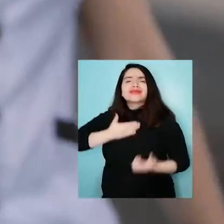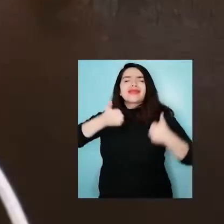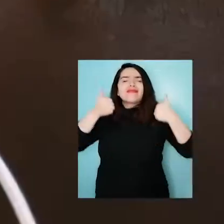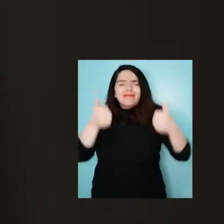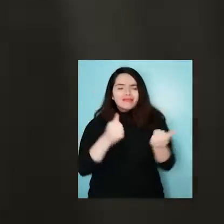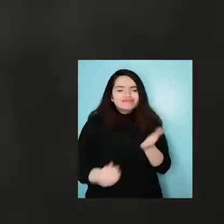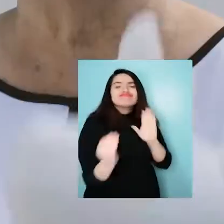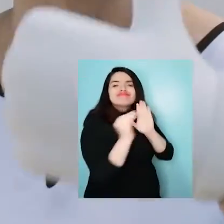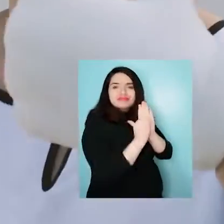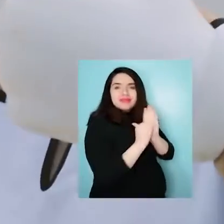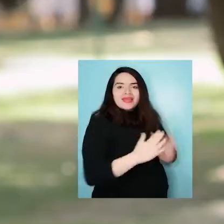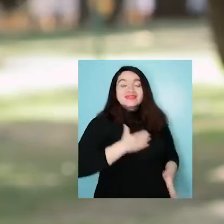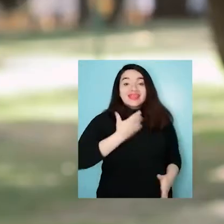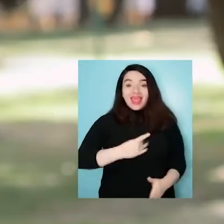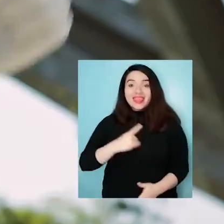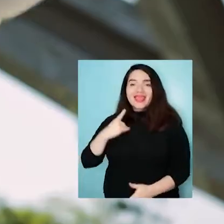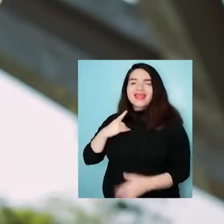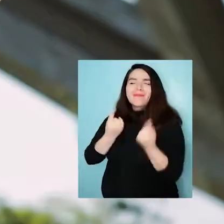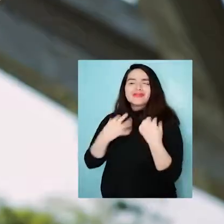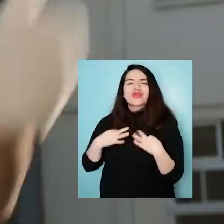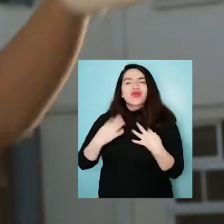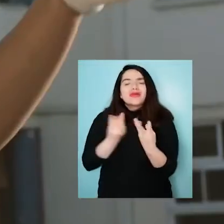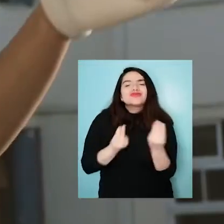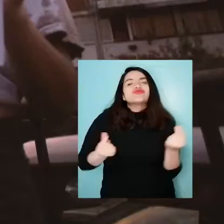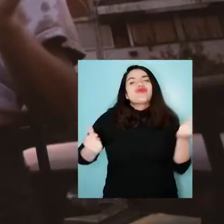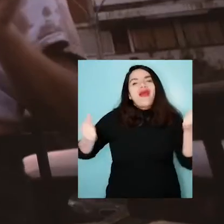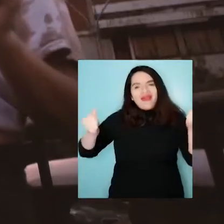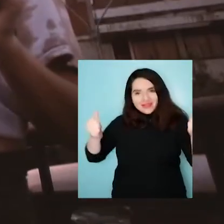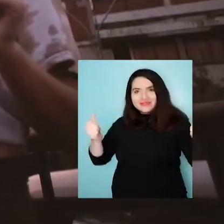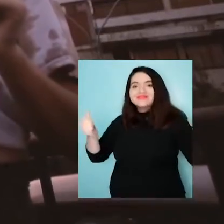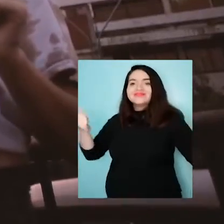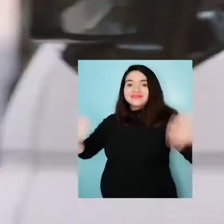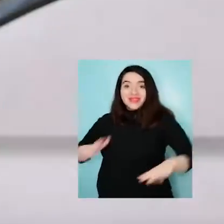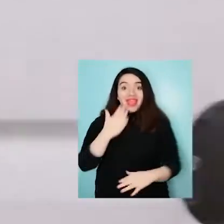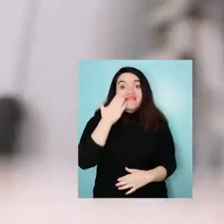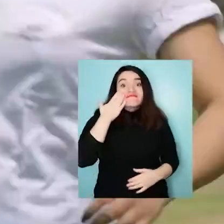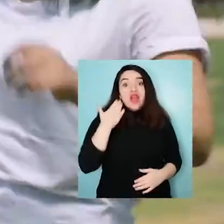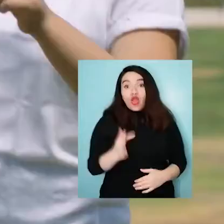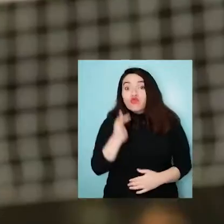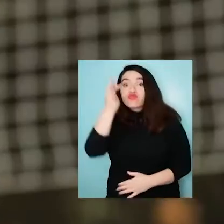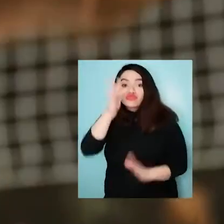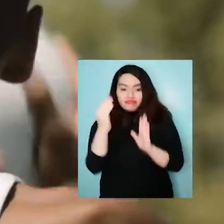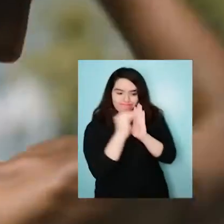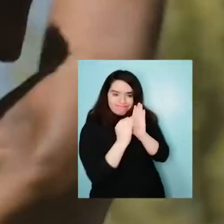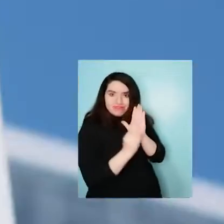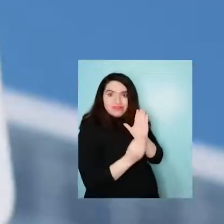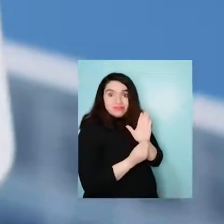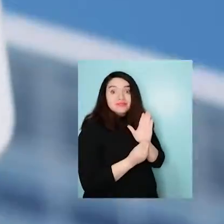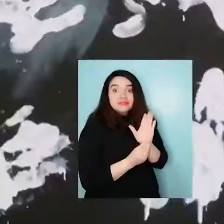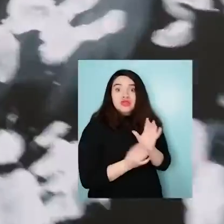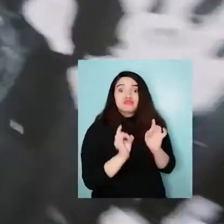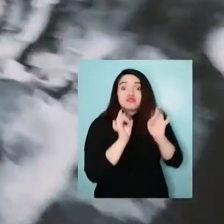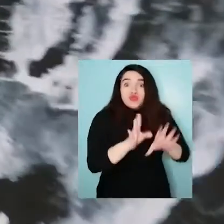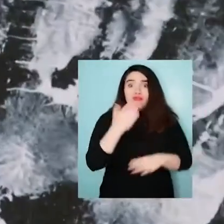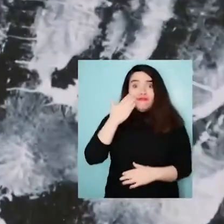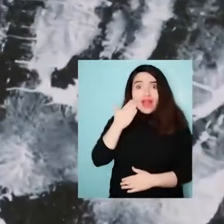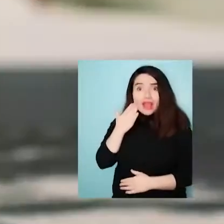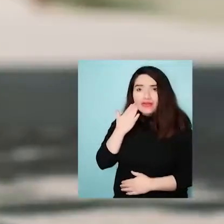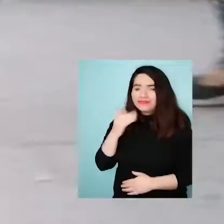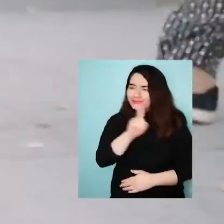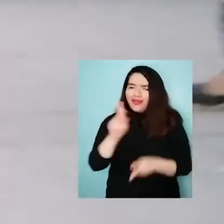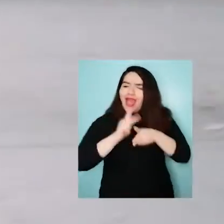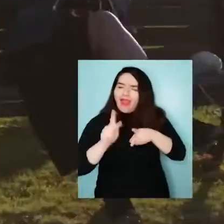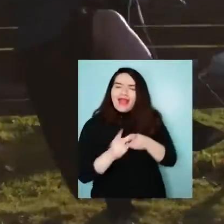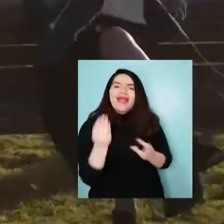salud para sentirnos enteros. Sentir la dignidad como un suave terciopelo. Blanco es el futuro que vamos a pintar. En blanco